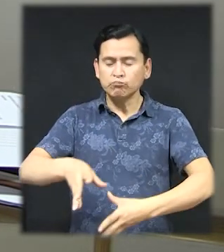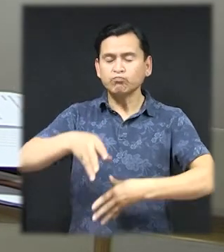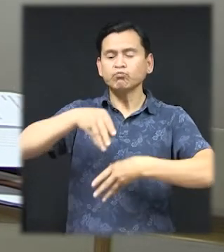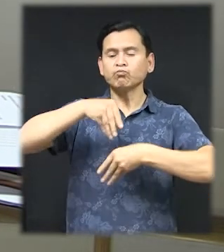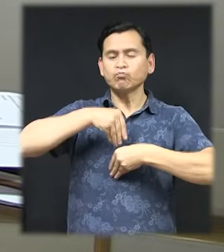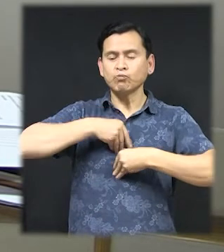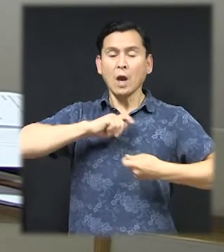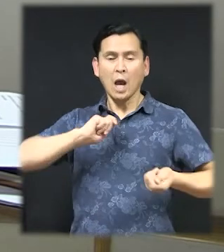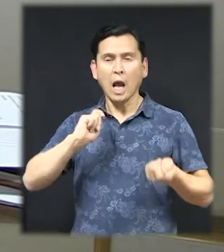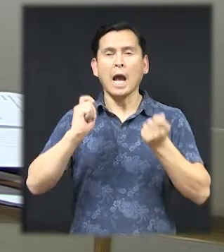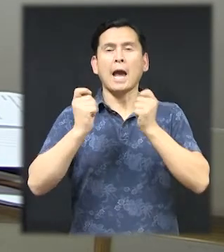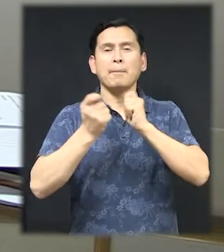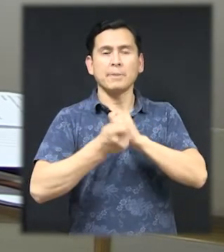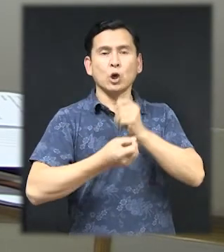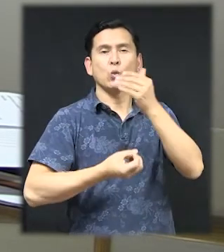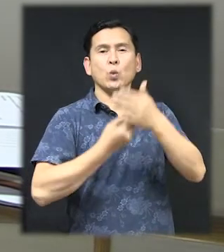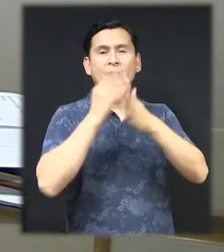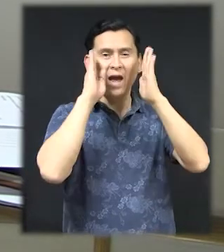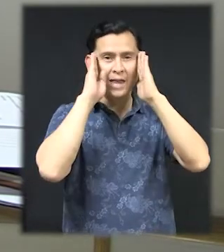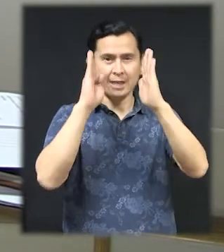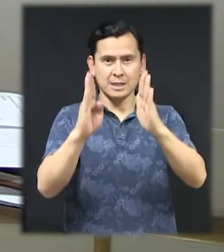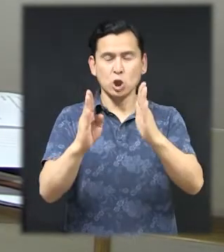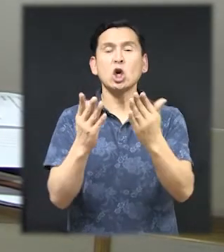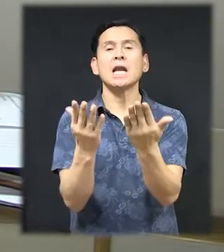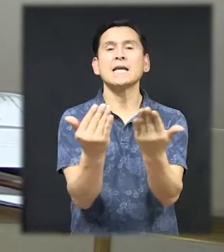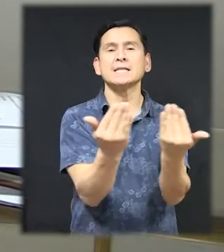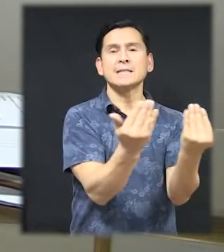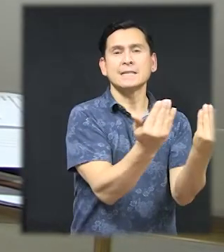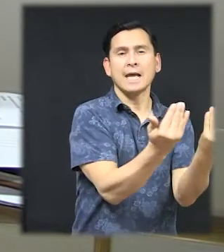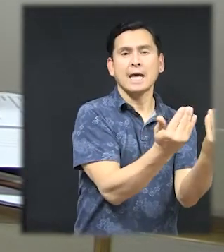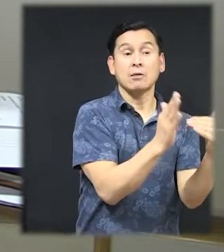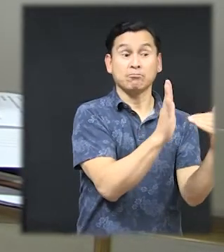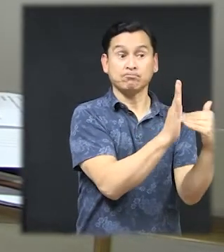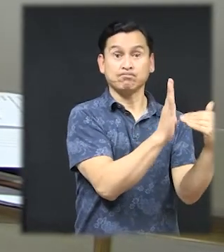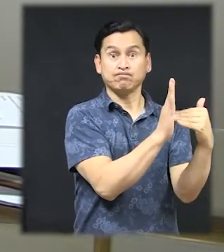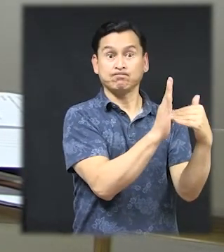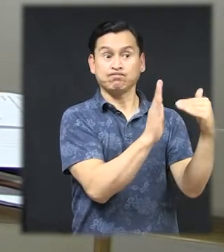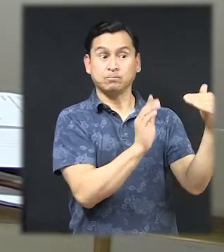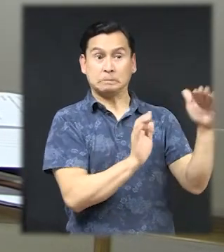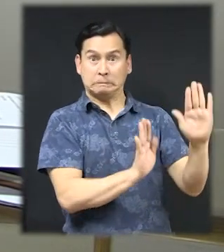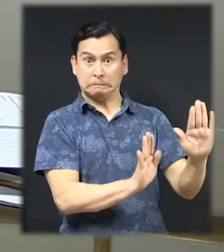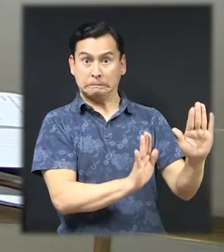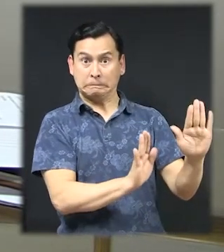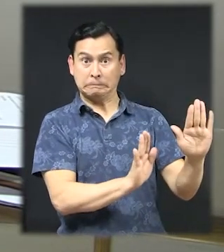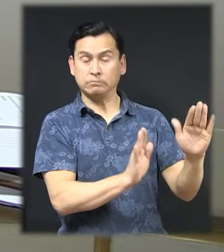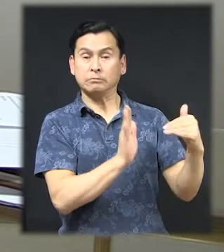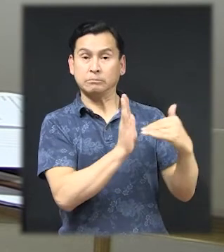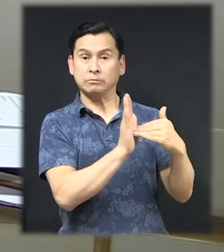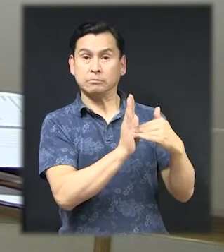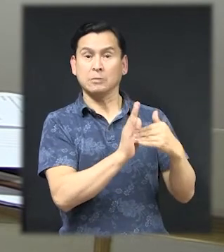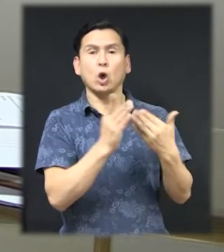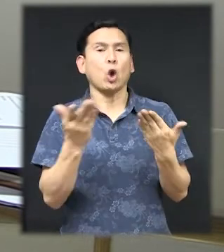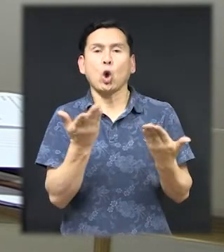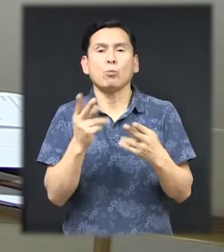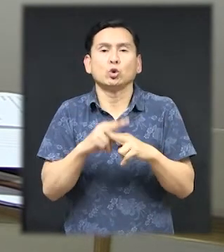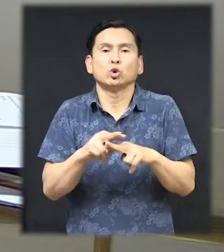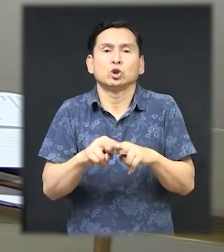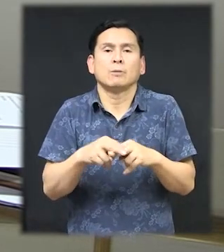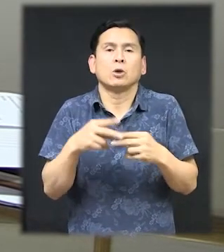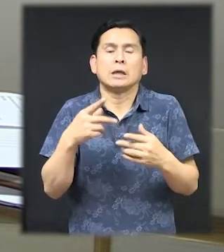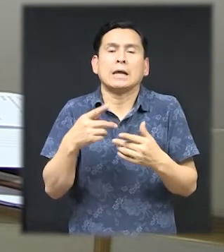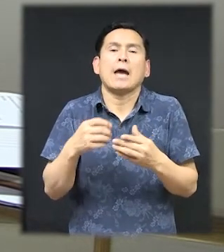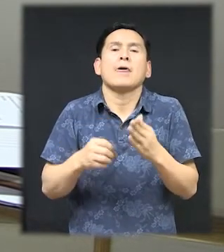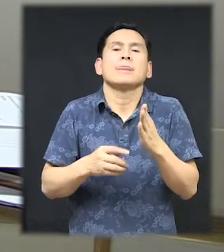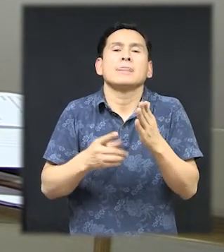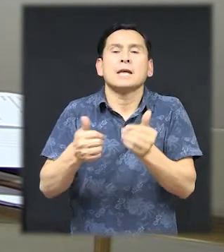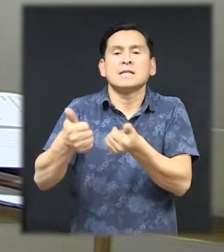efectos de poder mantener esas soluciones. En este mismo orden de cosas está el poder mantener la segregación de las urgencias